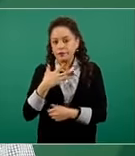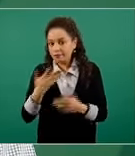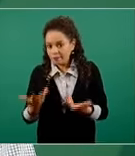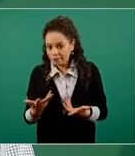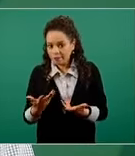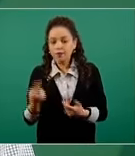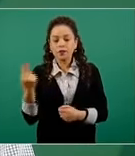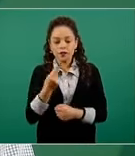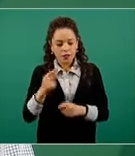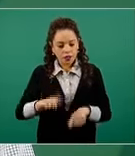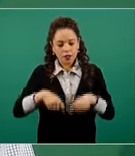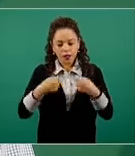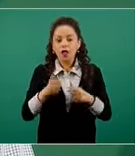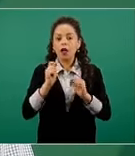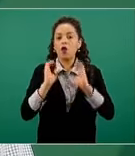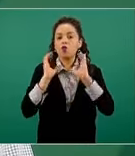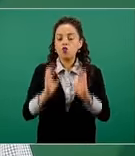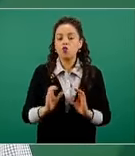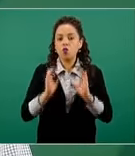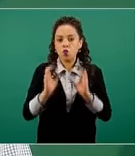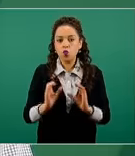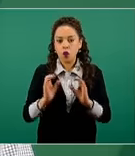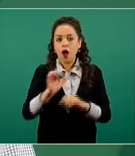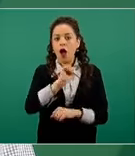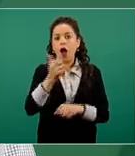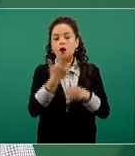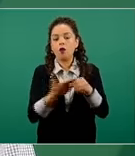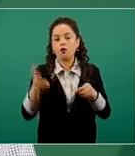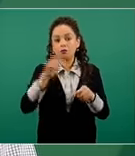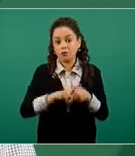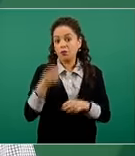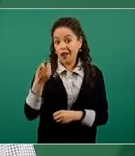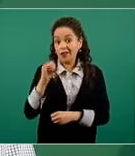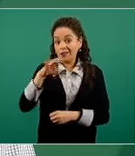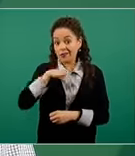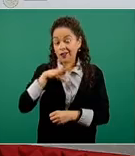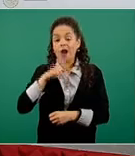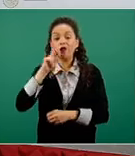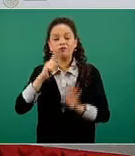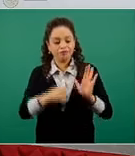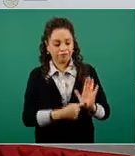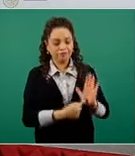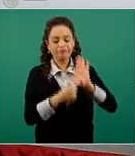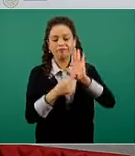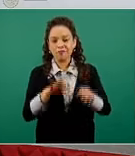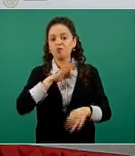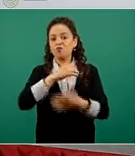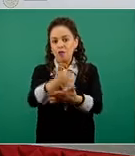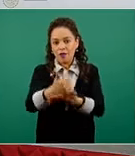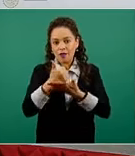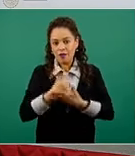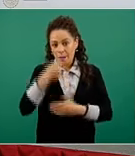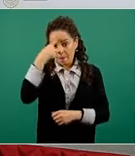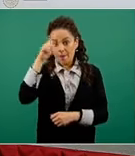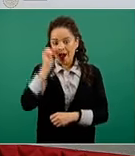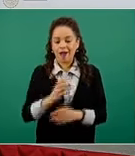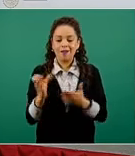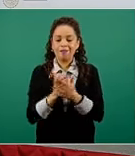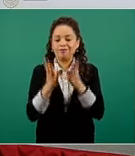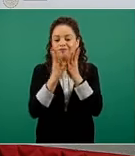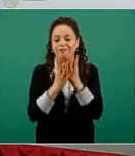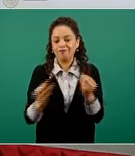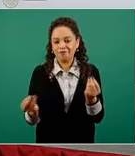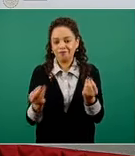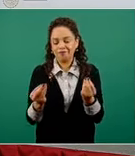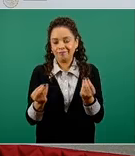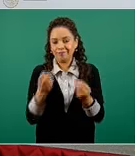los cuidados hospitalarios que sí están comprobados, que sí me van a ayudar a poder superar la enfermedad.